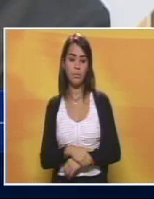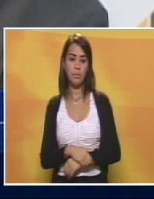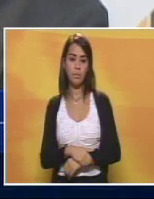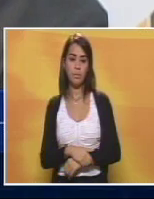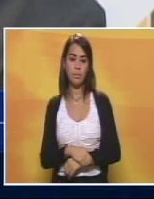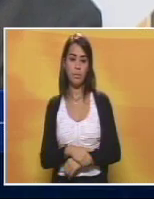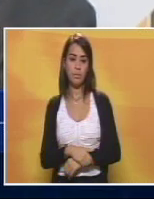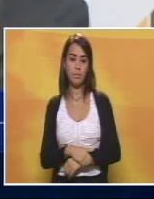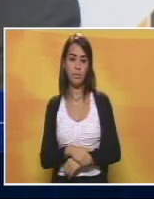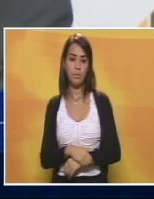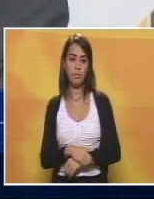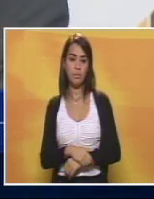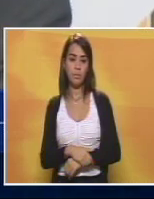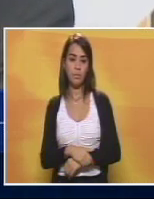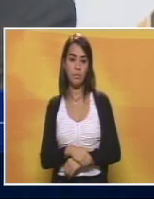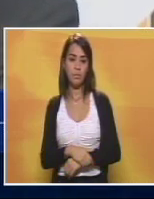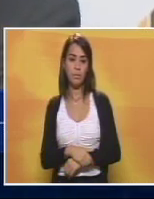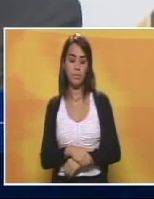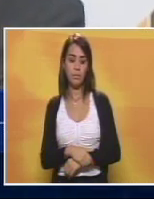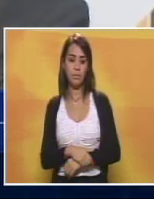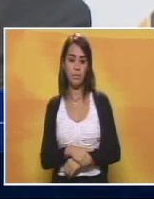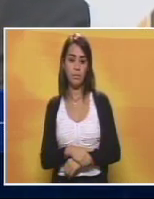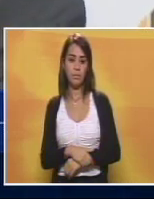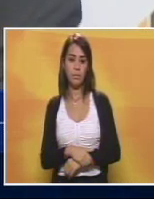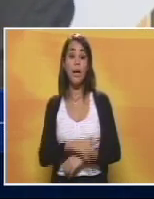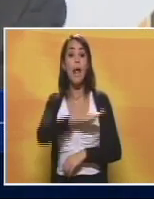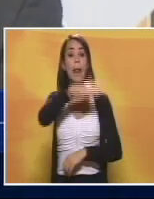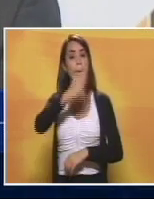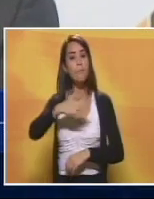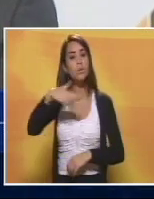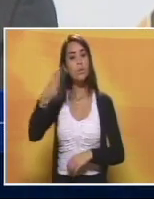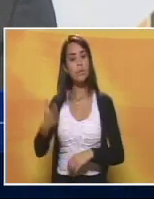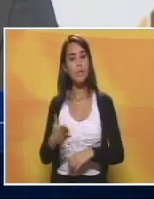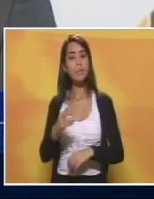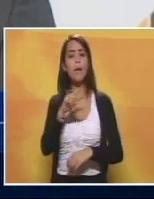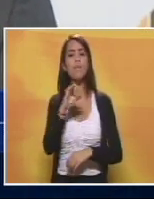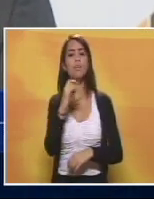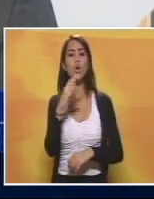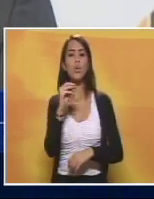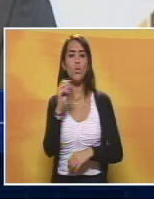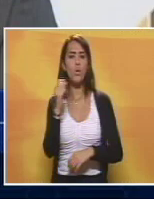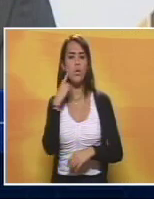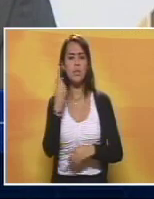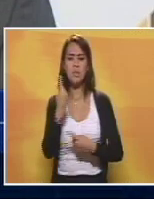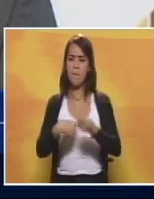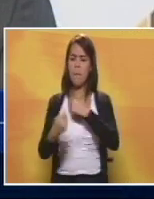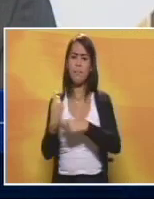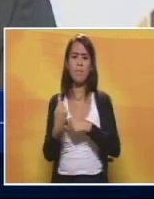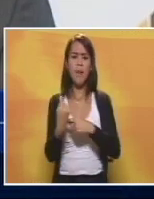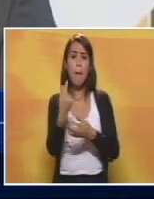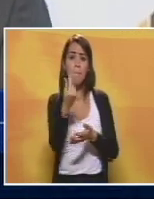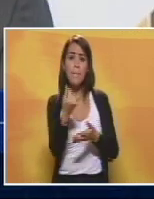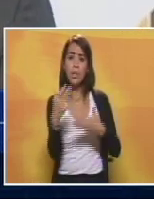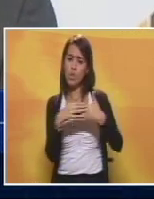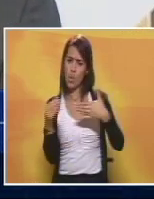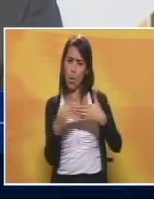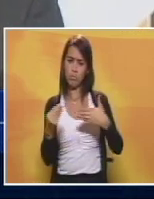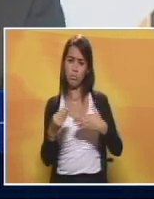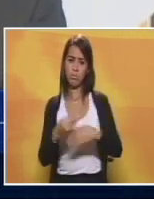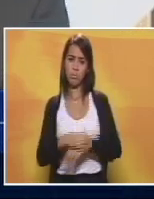a la luna en la montaña de biscucuy y lo quieren vender en precio dolarizado